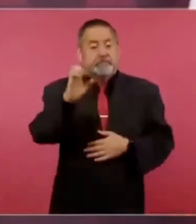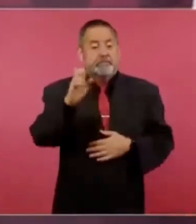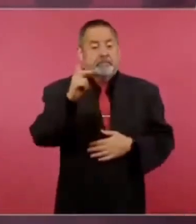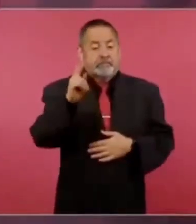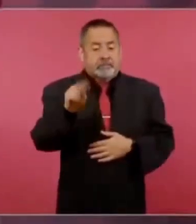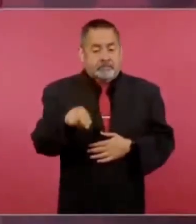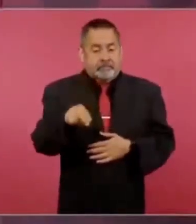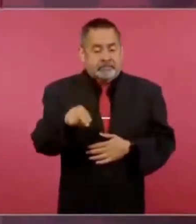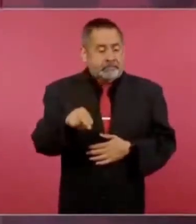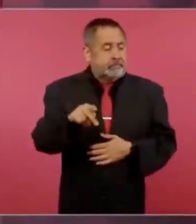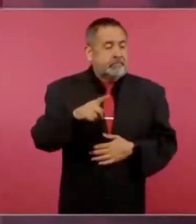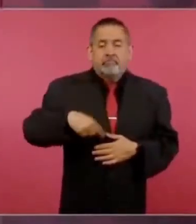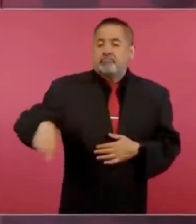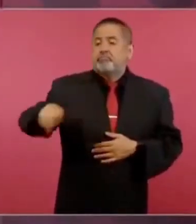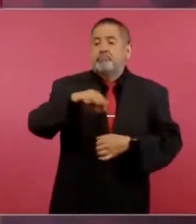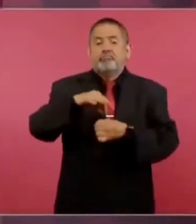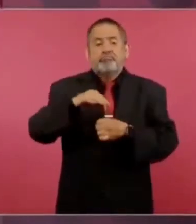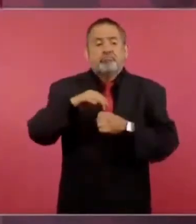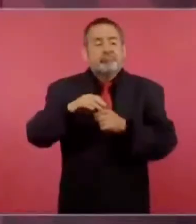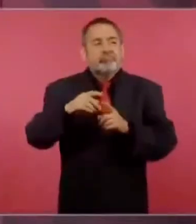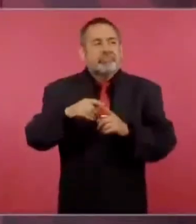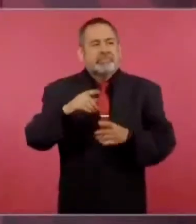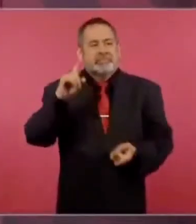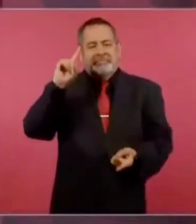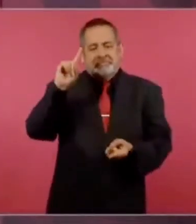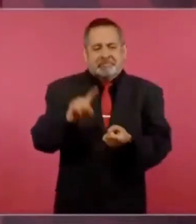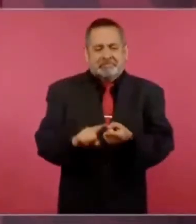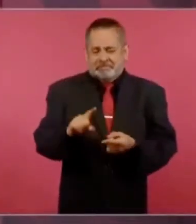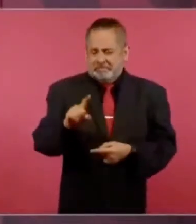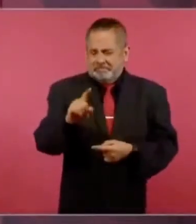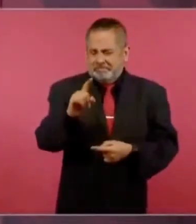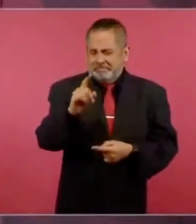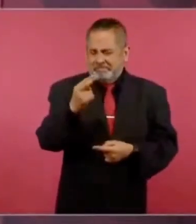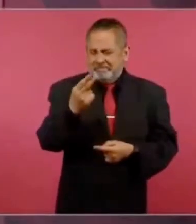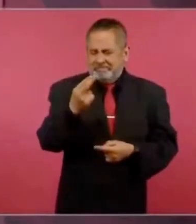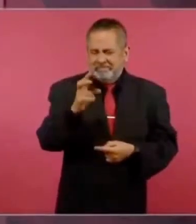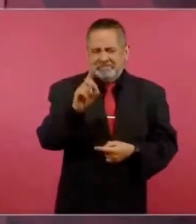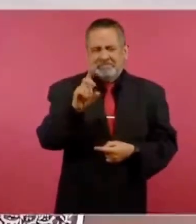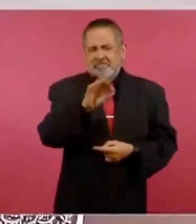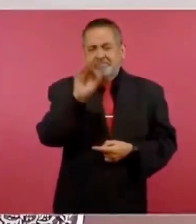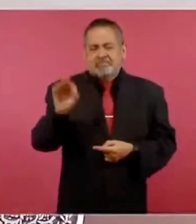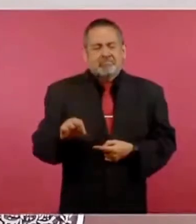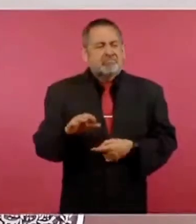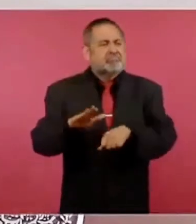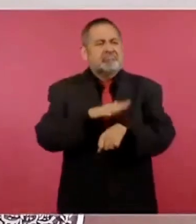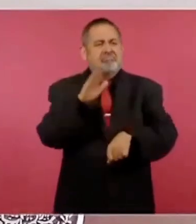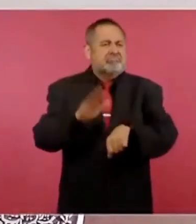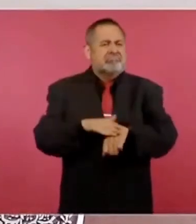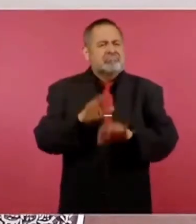aceptación, creo que del 25, del 30%.